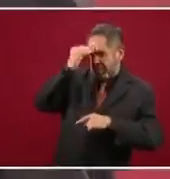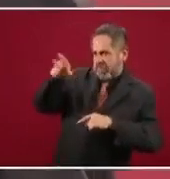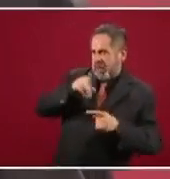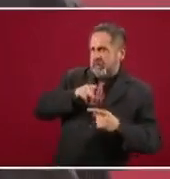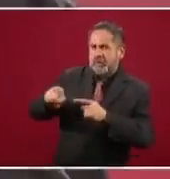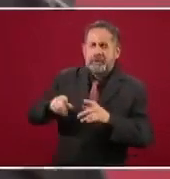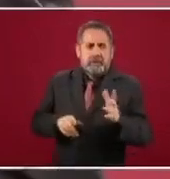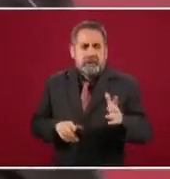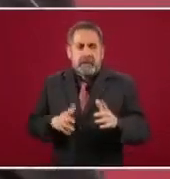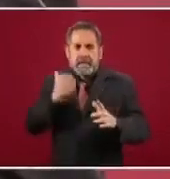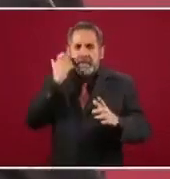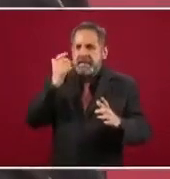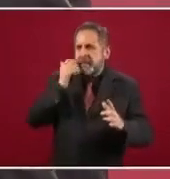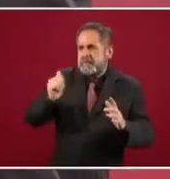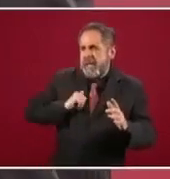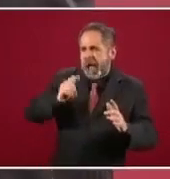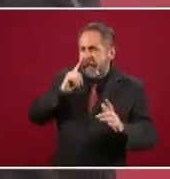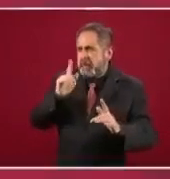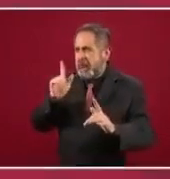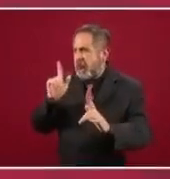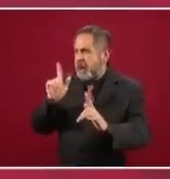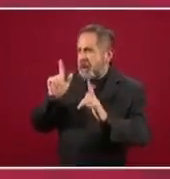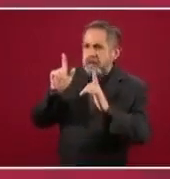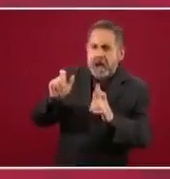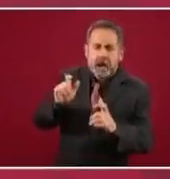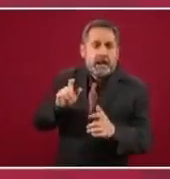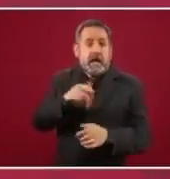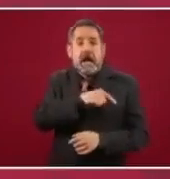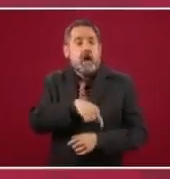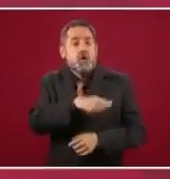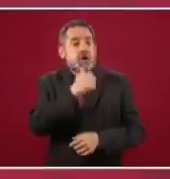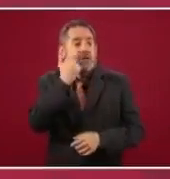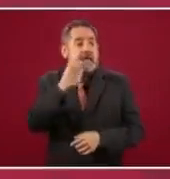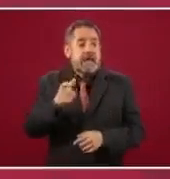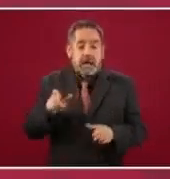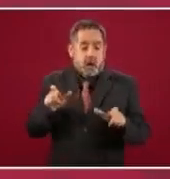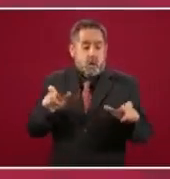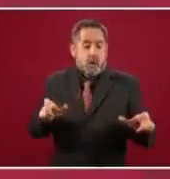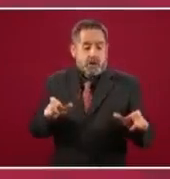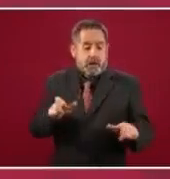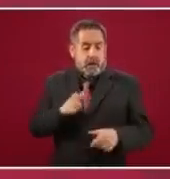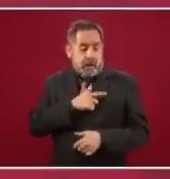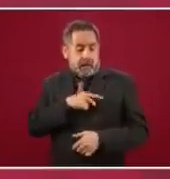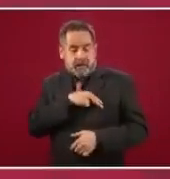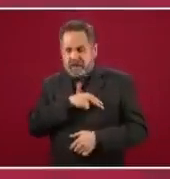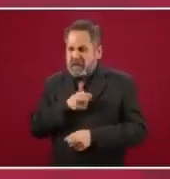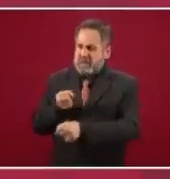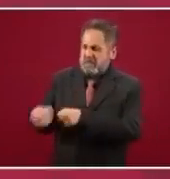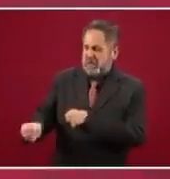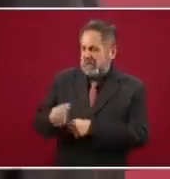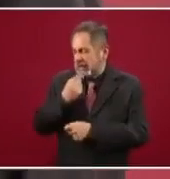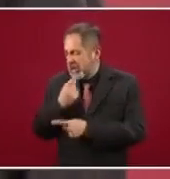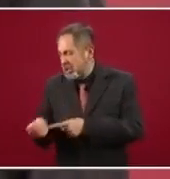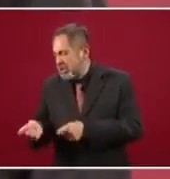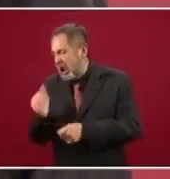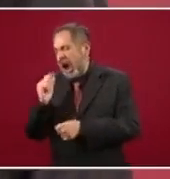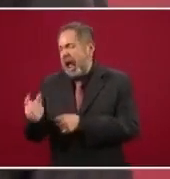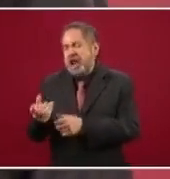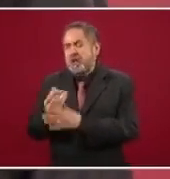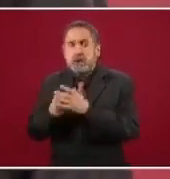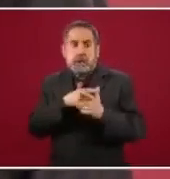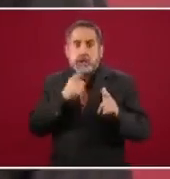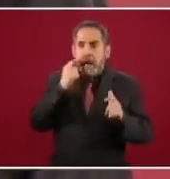tener la foto de un guardia nacional golpeando a un niño migrante,